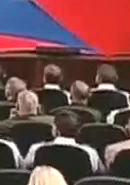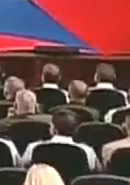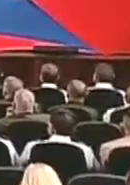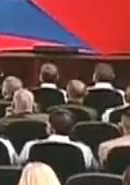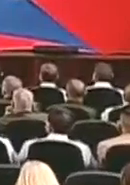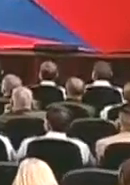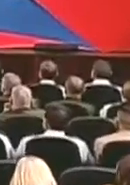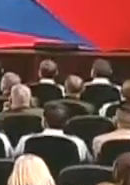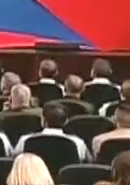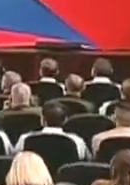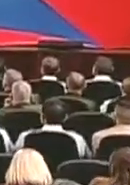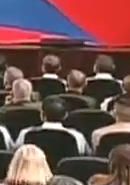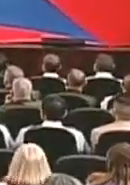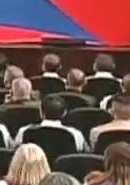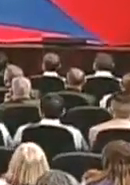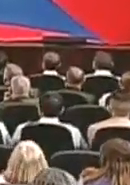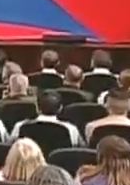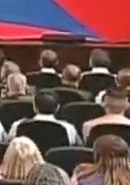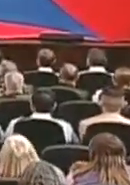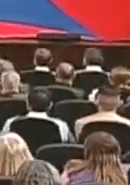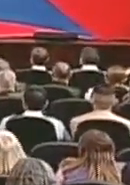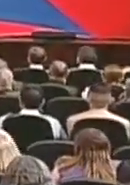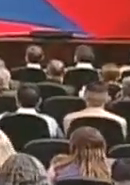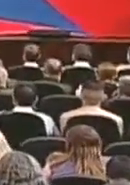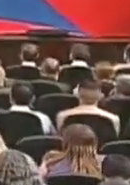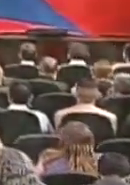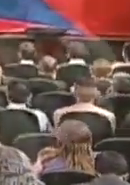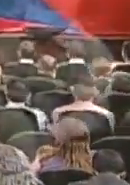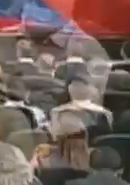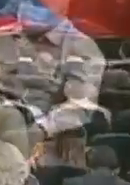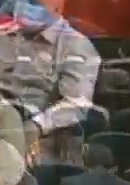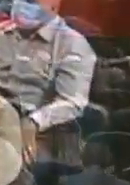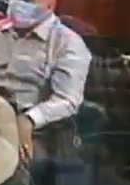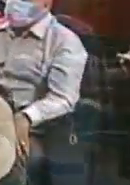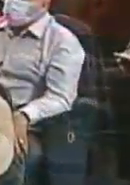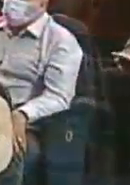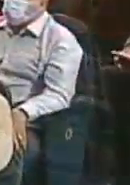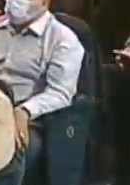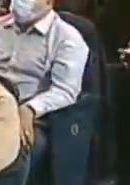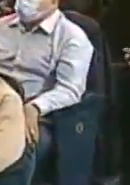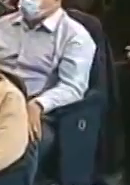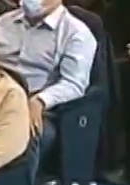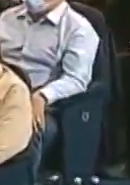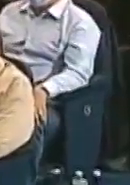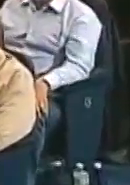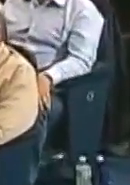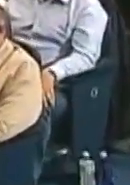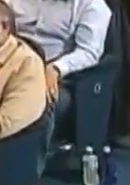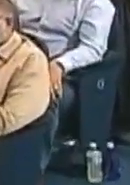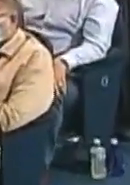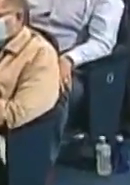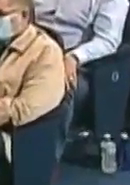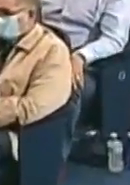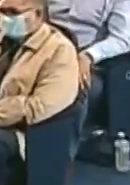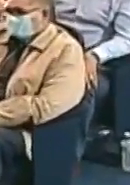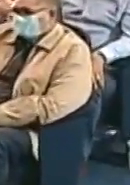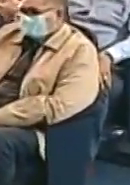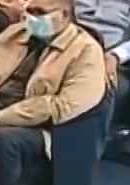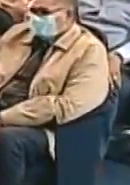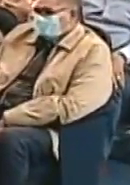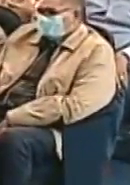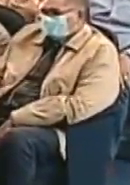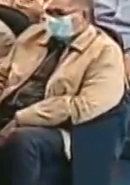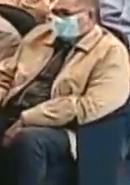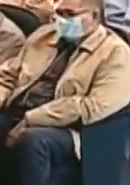acto conmemorativo del Bicentenario de la entrevista que Simón Bolívar y José de San Martín sostuvieron en Guayaquil